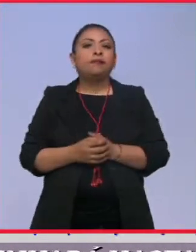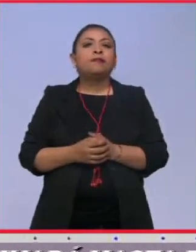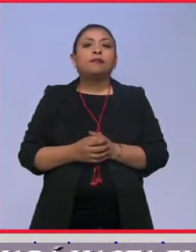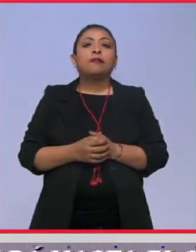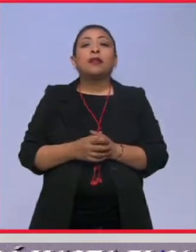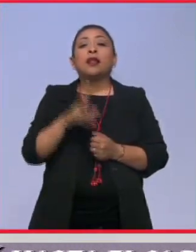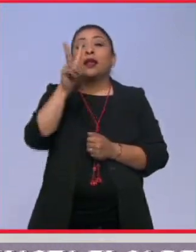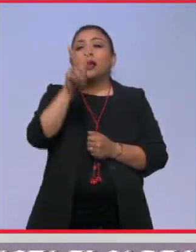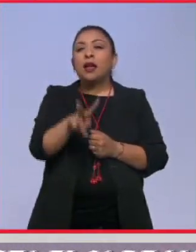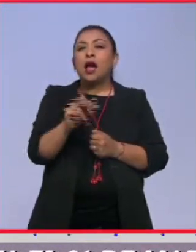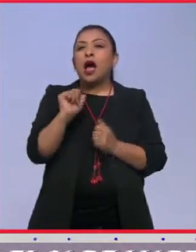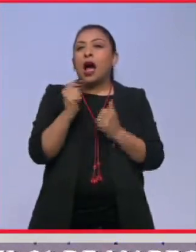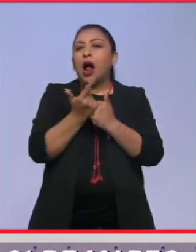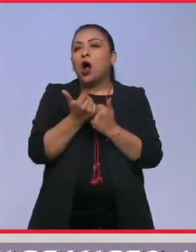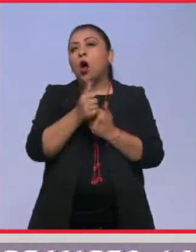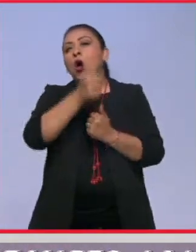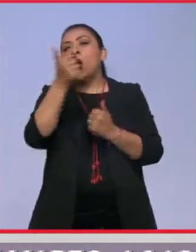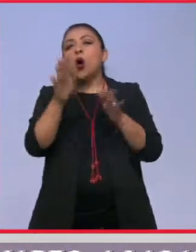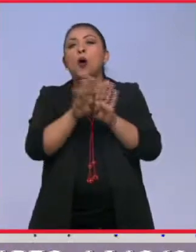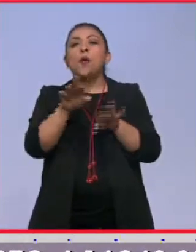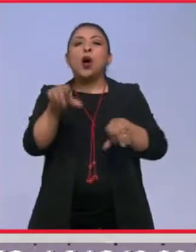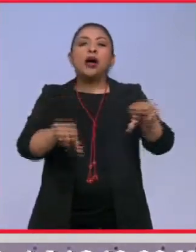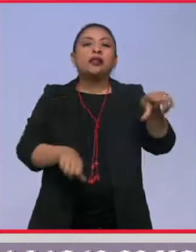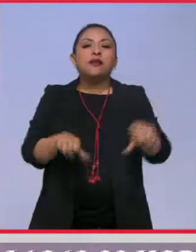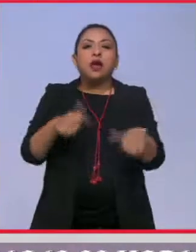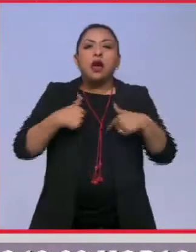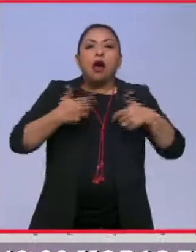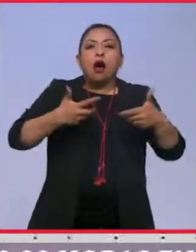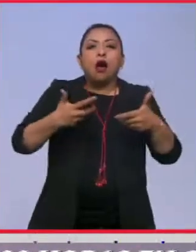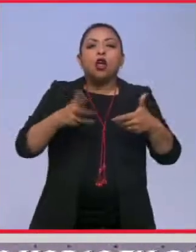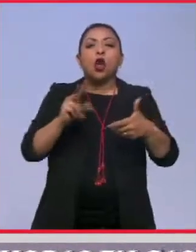pues, creará una cosa más de actividad y de menos pasividad.